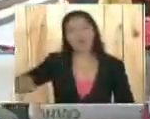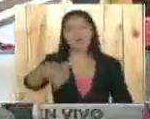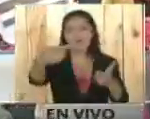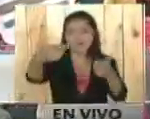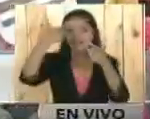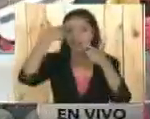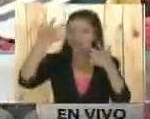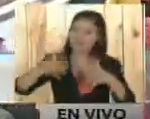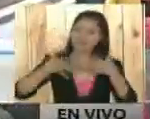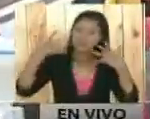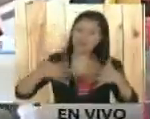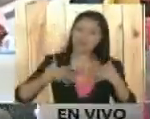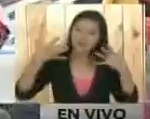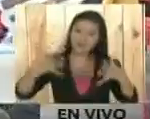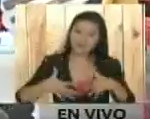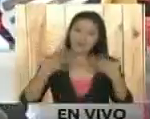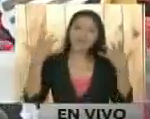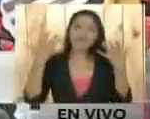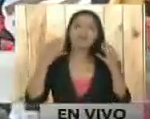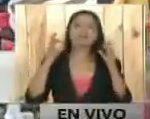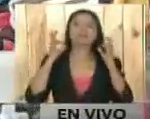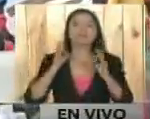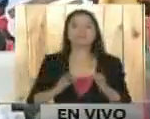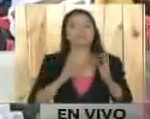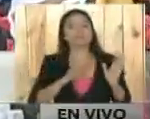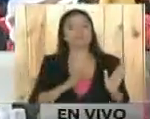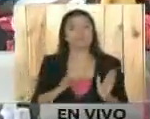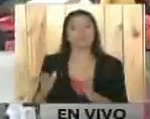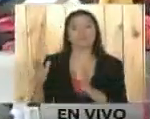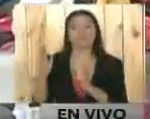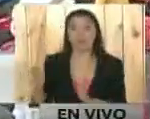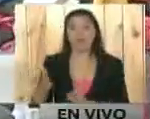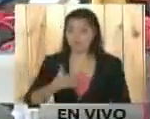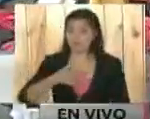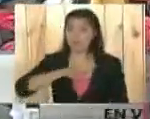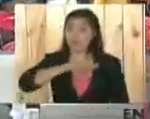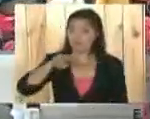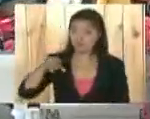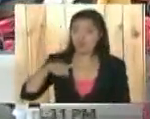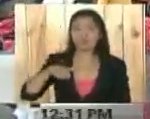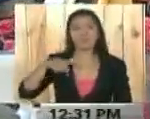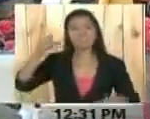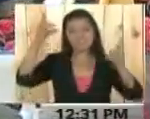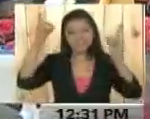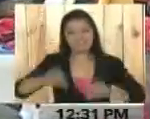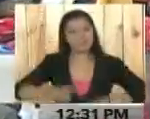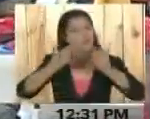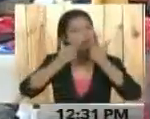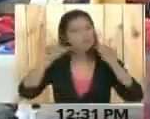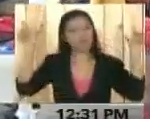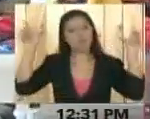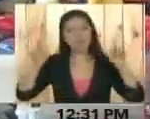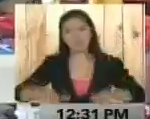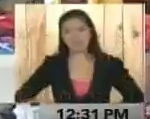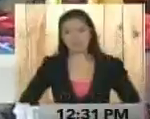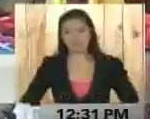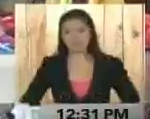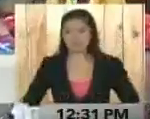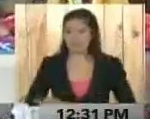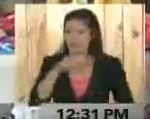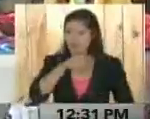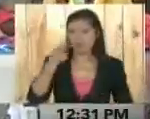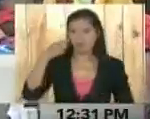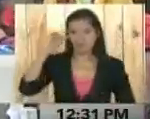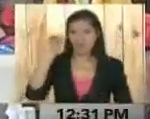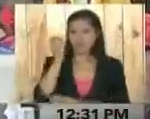con alegría, con mucha determinación, que nosotros estamos decididos a ser libres. Ni esa asamblea